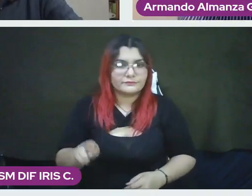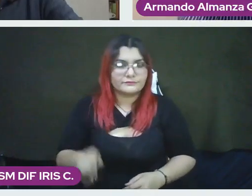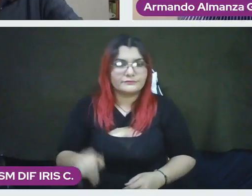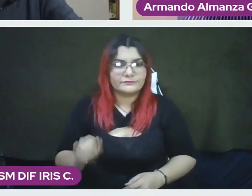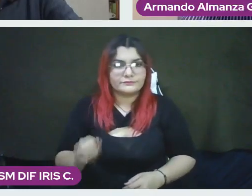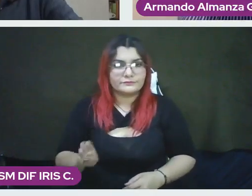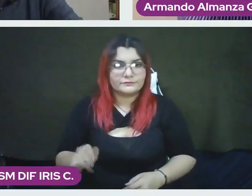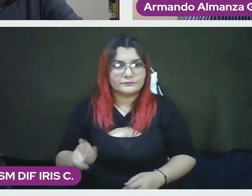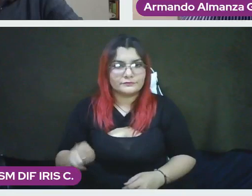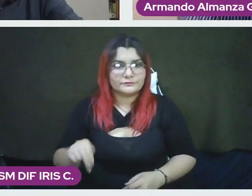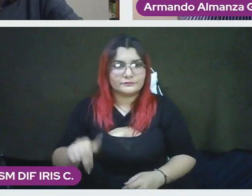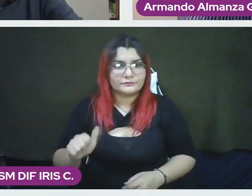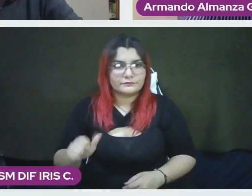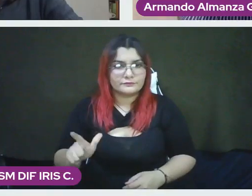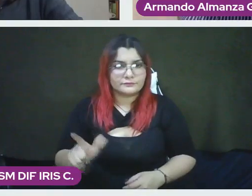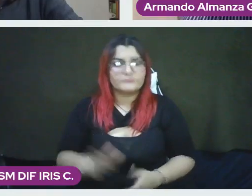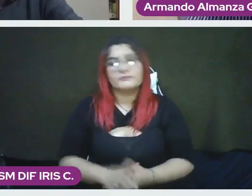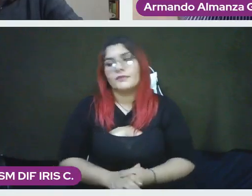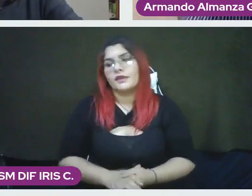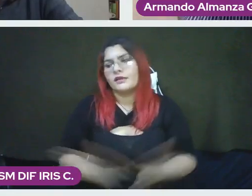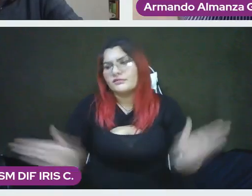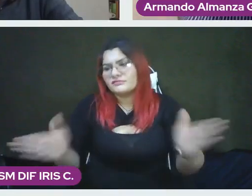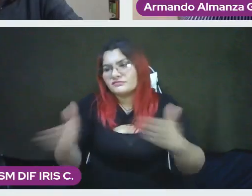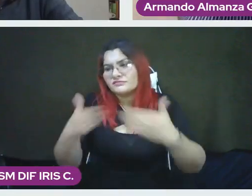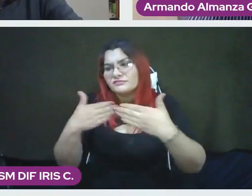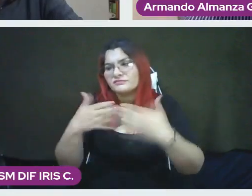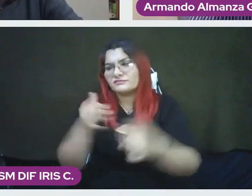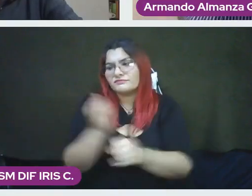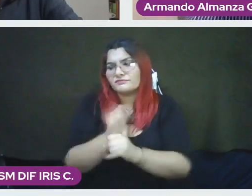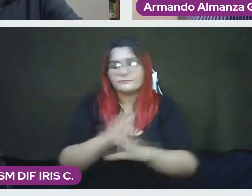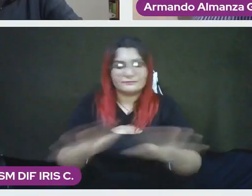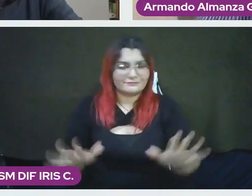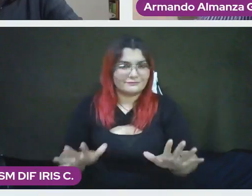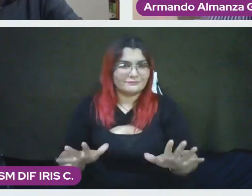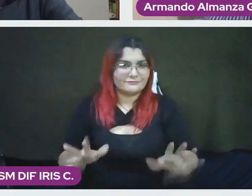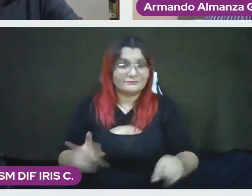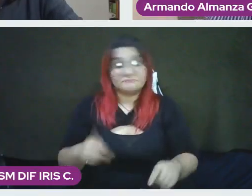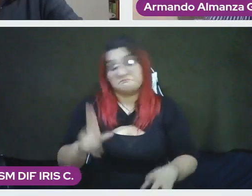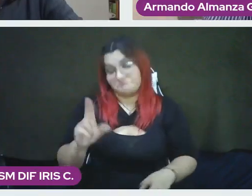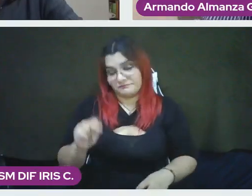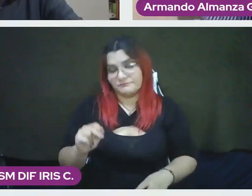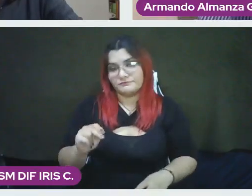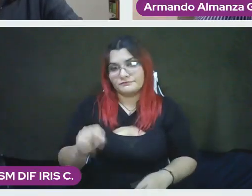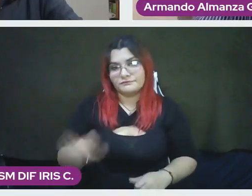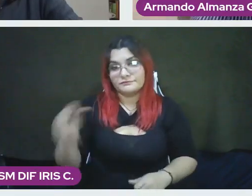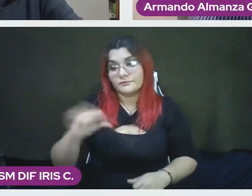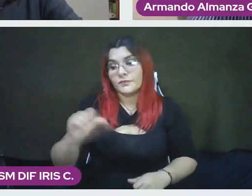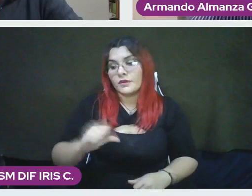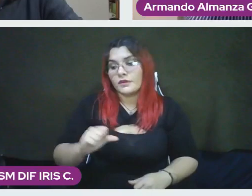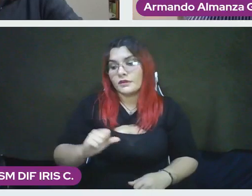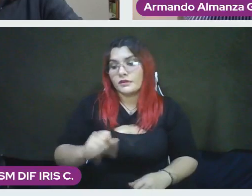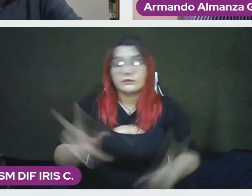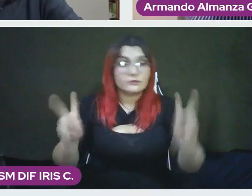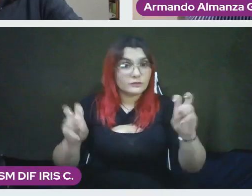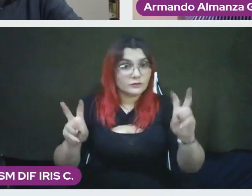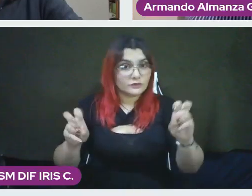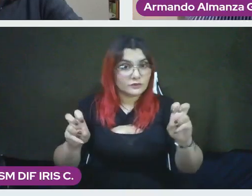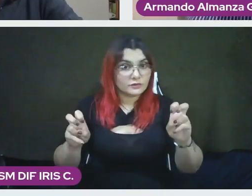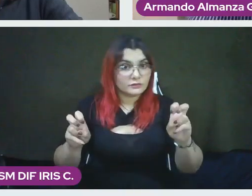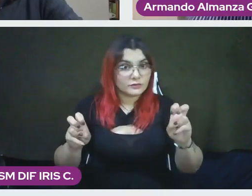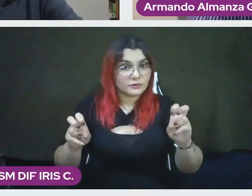del quehacer del ser humano, que es el estar bien. Y la última reflexión es